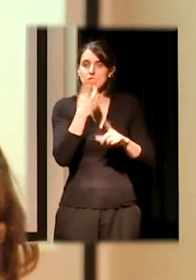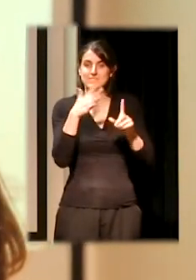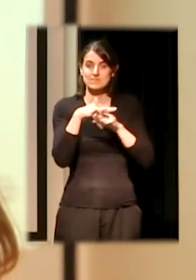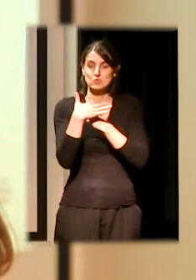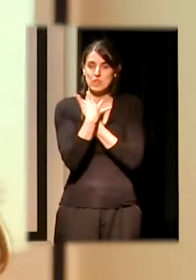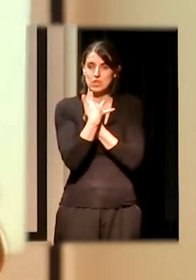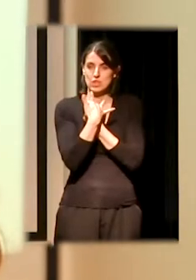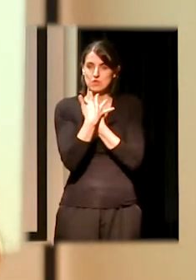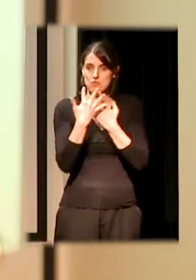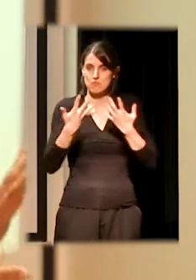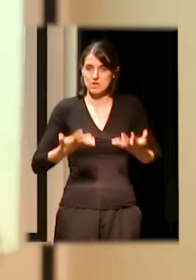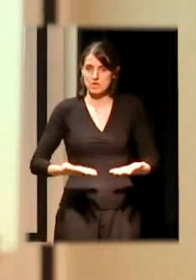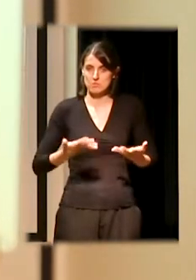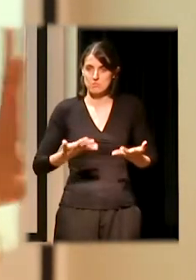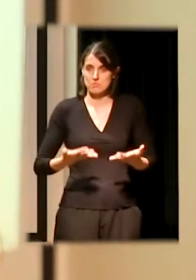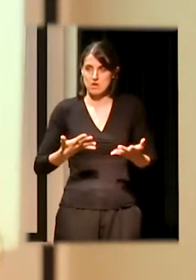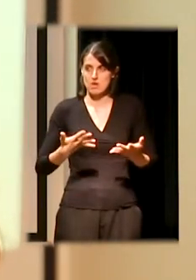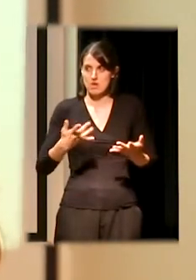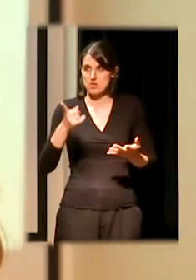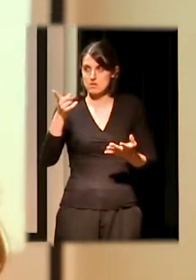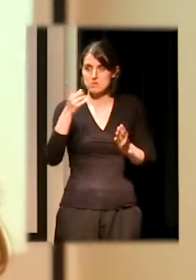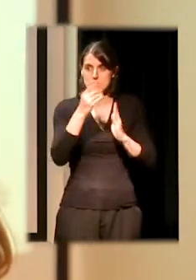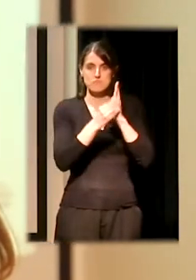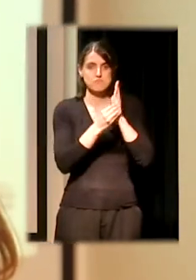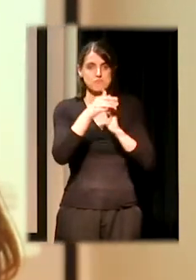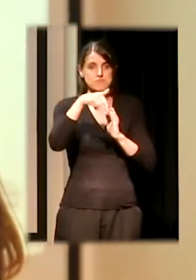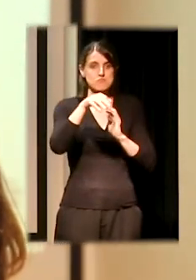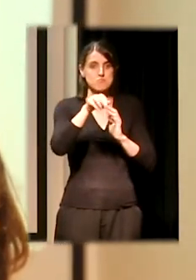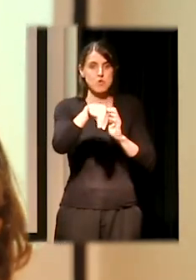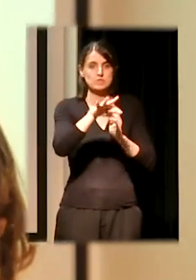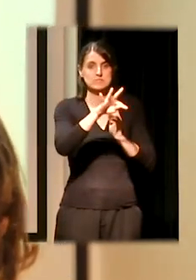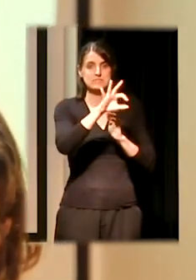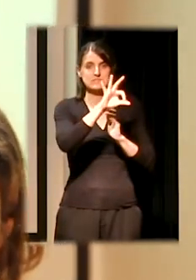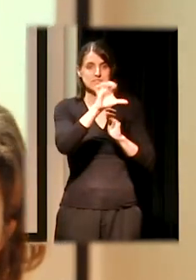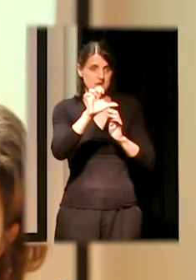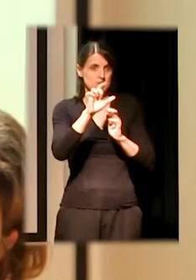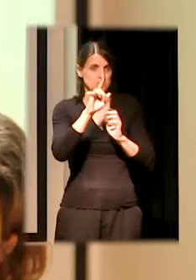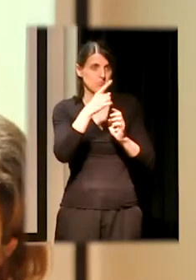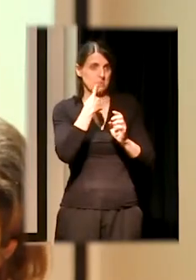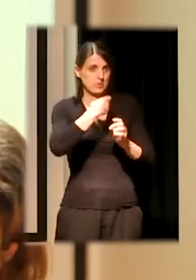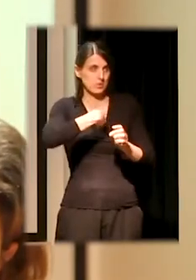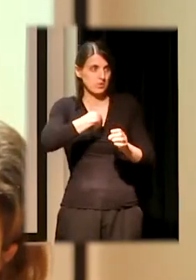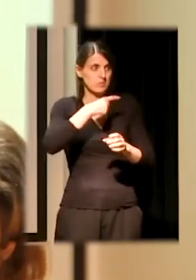que tenía Montse colocada de qué hacemos con mujeres migrantes.